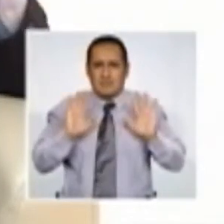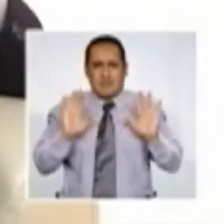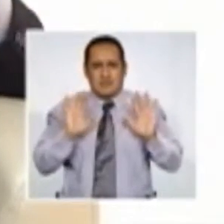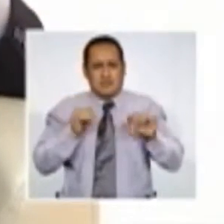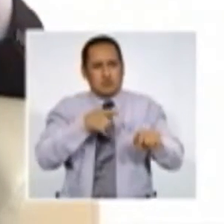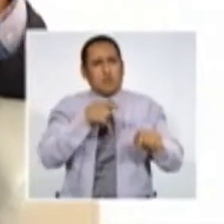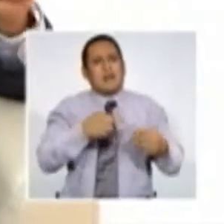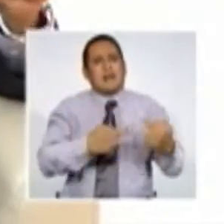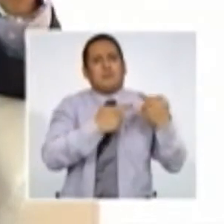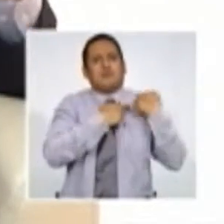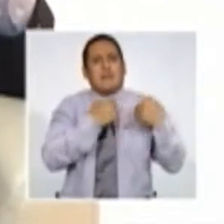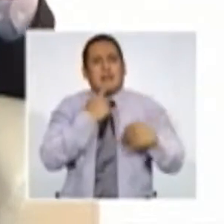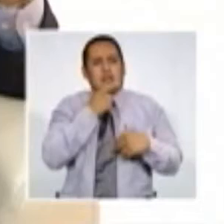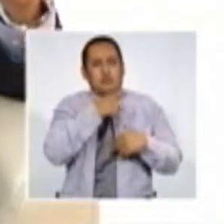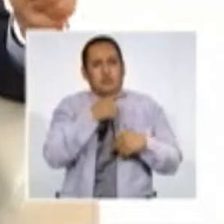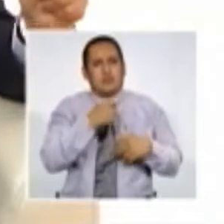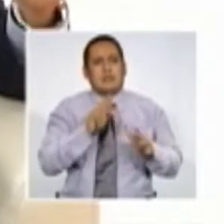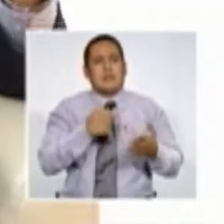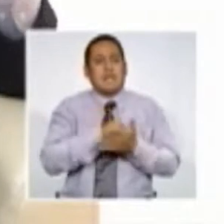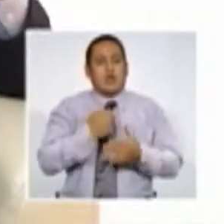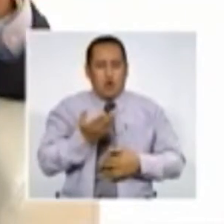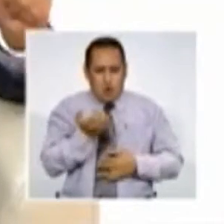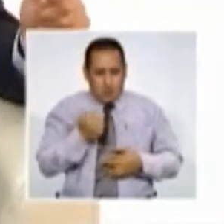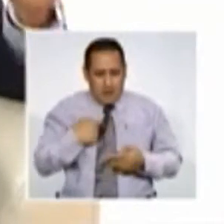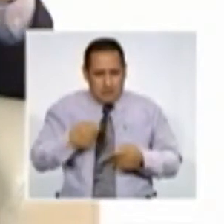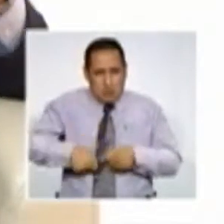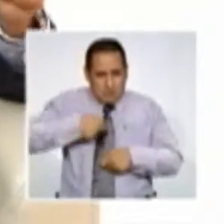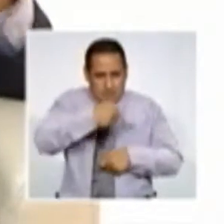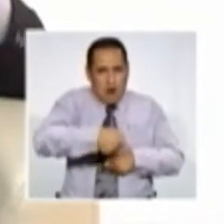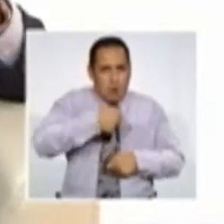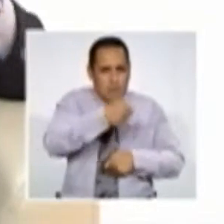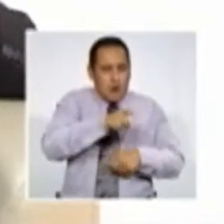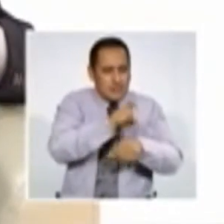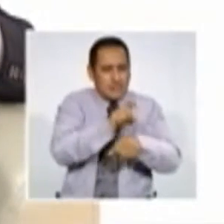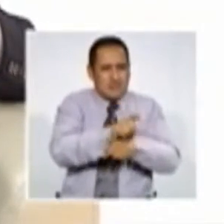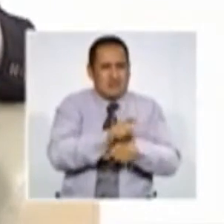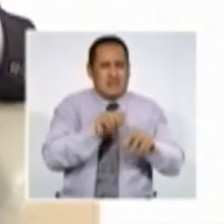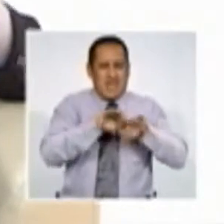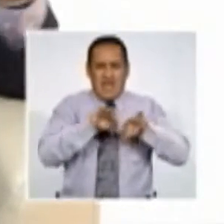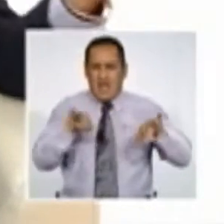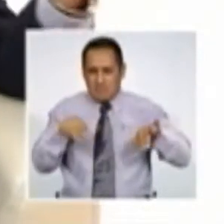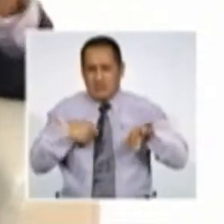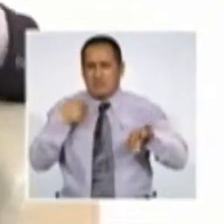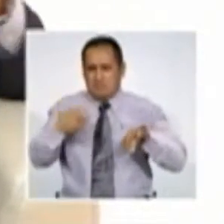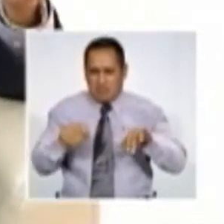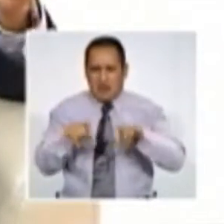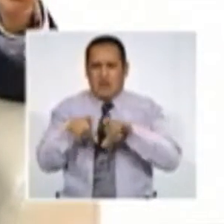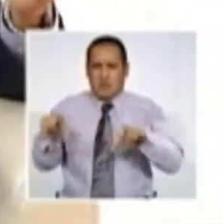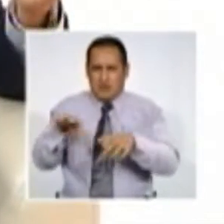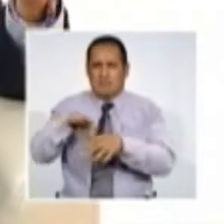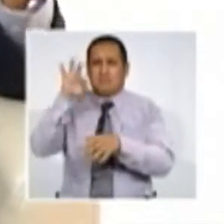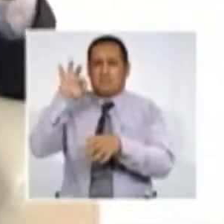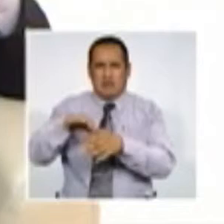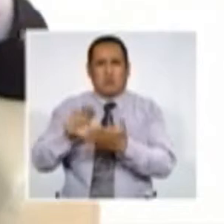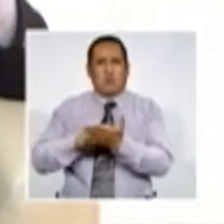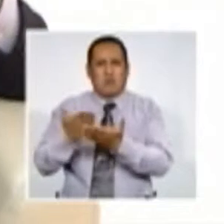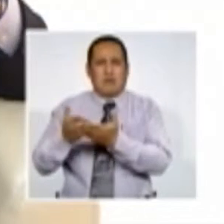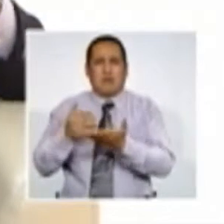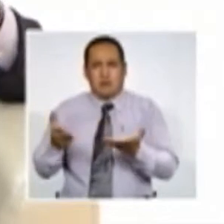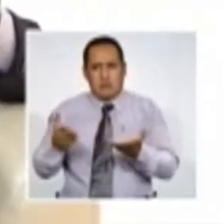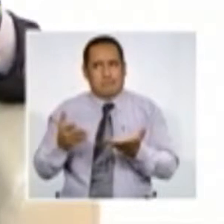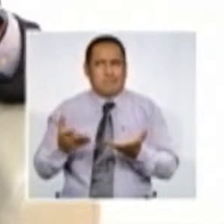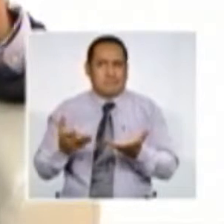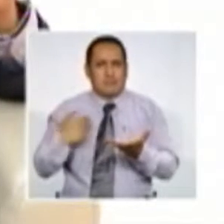obligación de dármelo y tienes el derecho de cobrarme por ese servicio. pero claro, cosas adicionales no pueden ser una